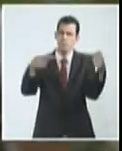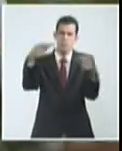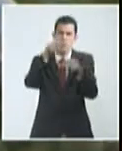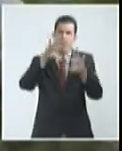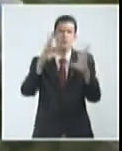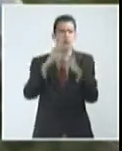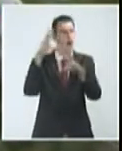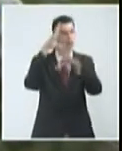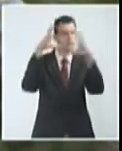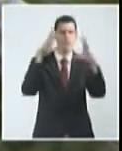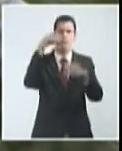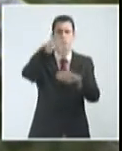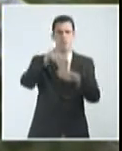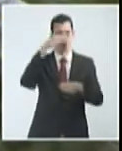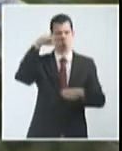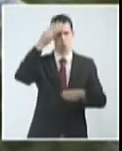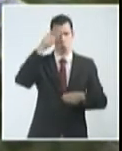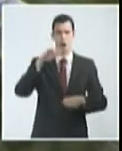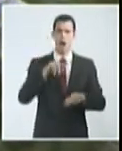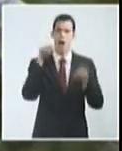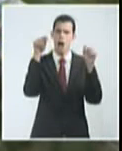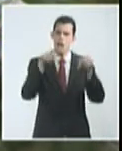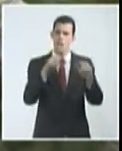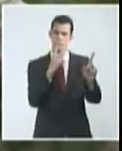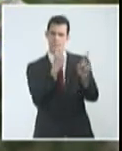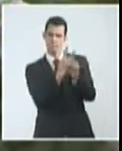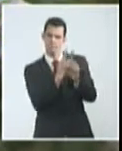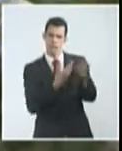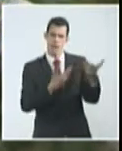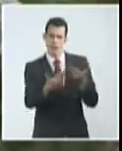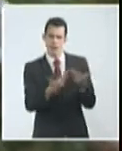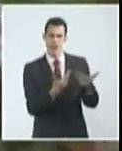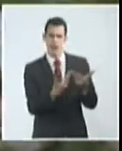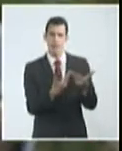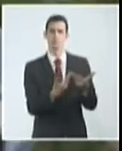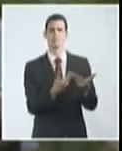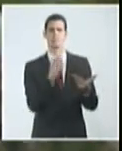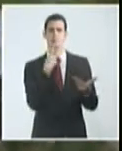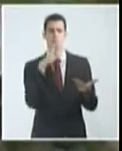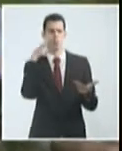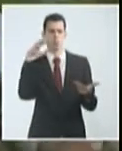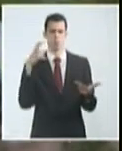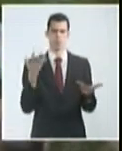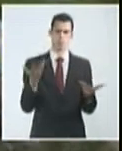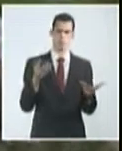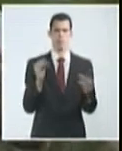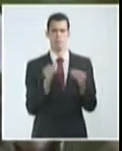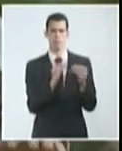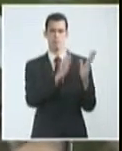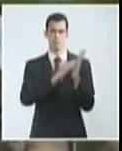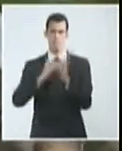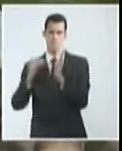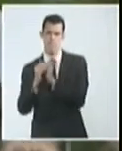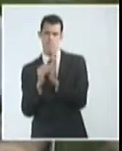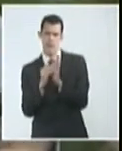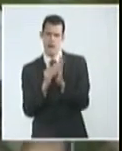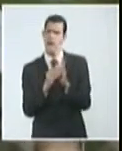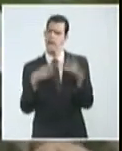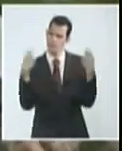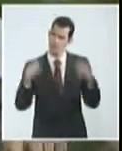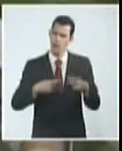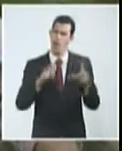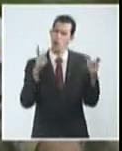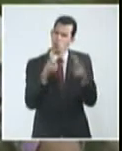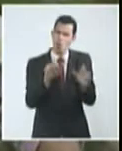meses íbamos a tener encuentros con la Academia de Ciencia de Cuba como un órgano consultor que puede aportarnos mucho en diversos